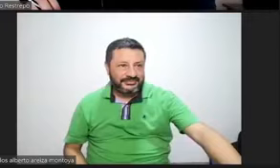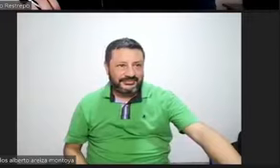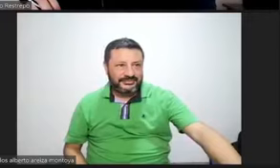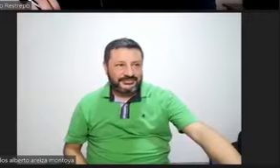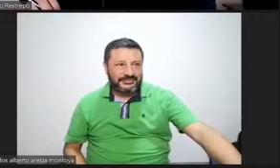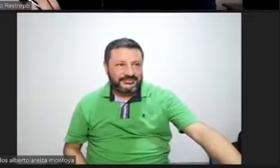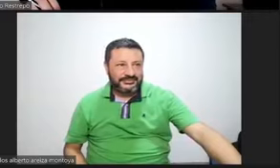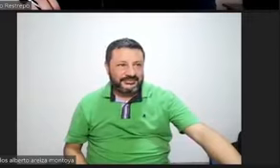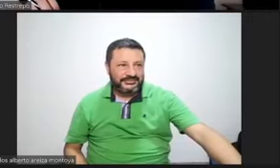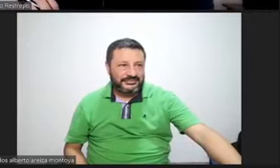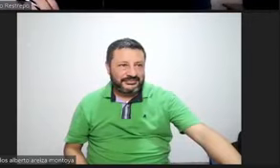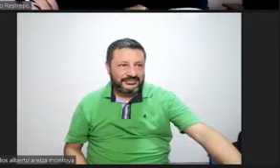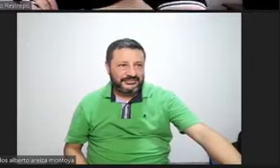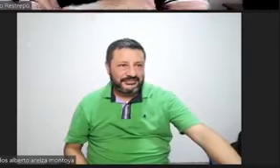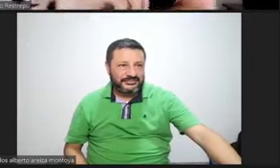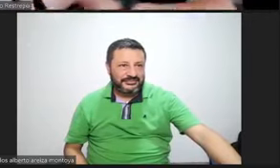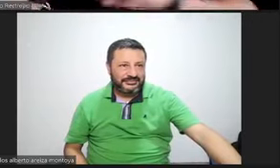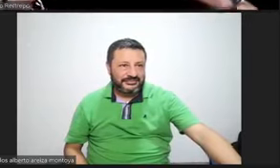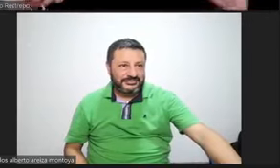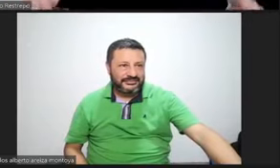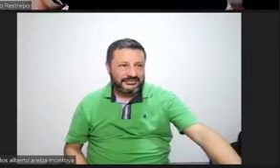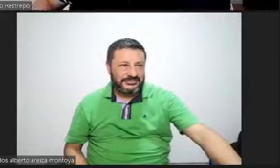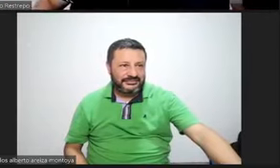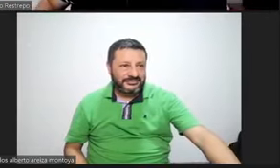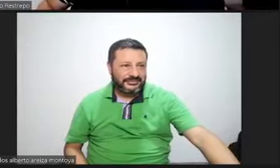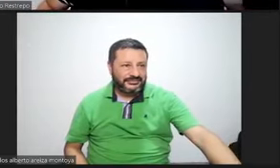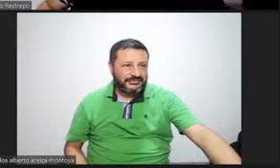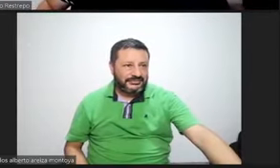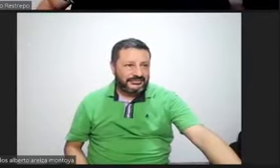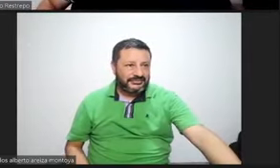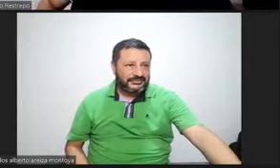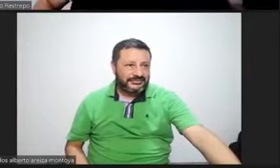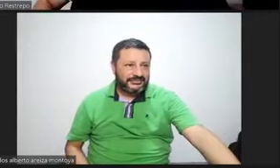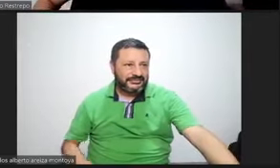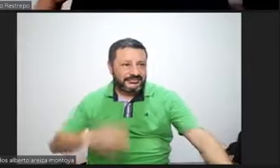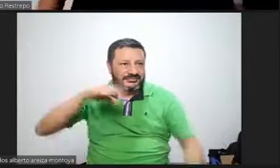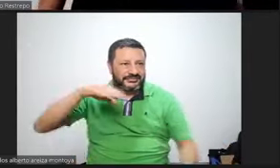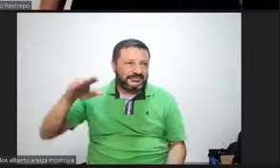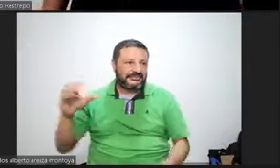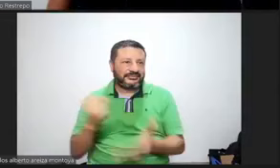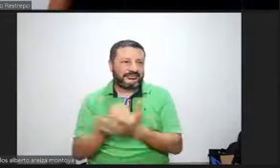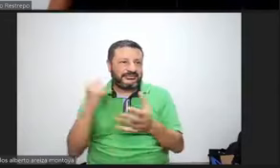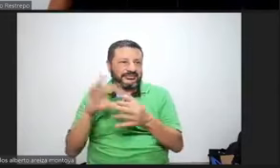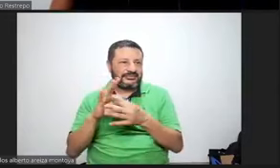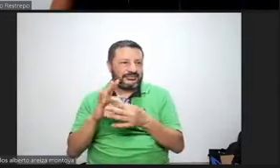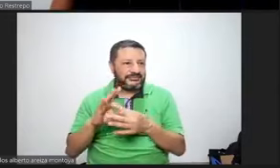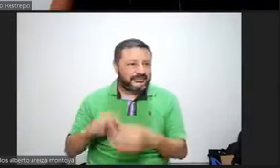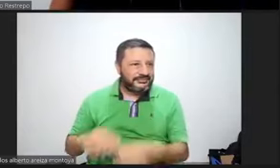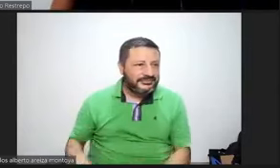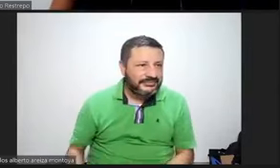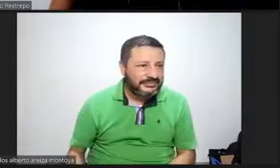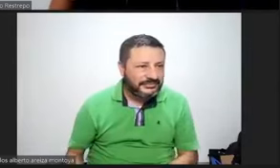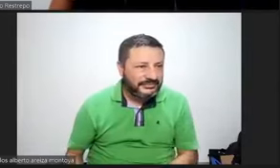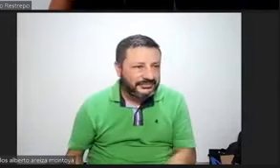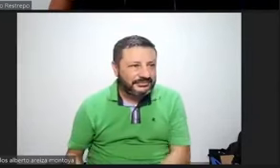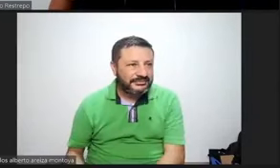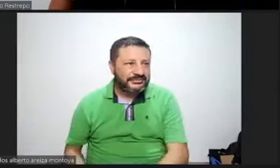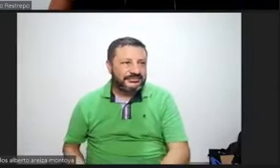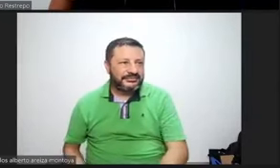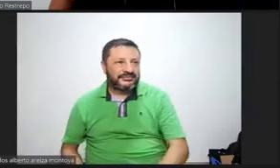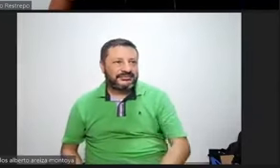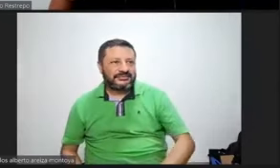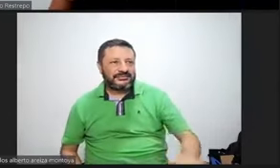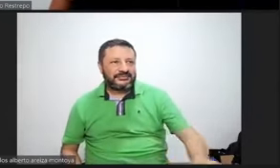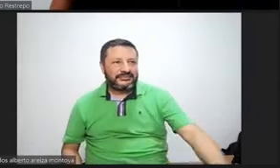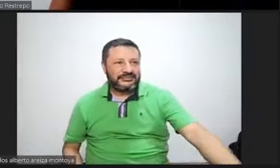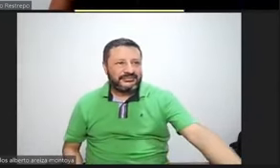ella. Entonces, era como si una compañera mía de Antioquia, si ella estuviera compitiendo por Boyacá, estuviera yendo en representación de nosotras.